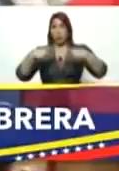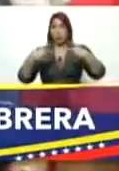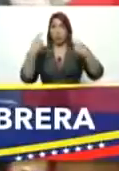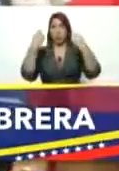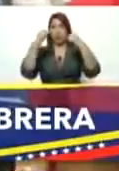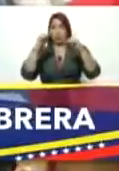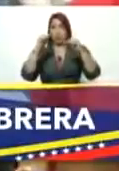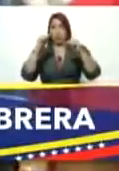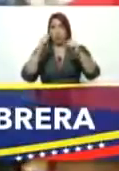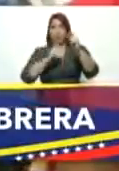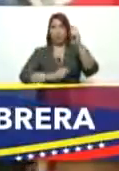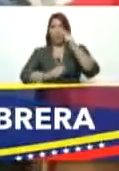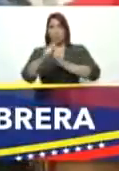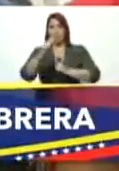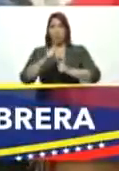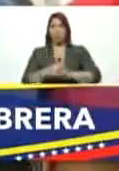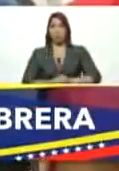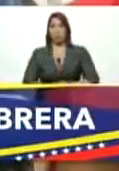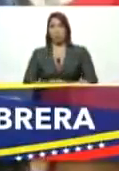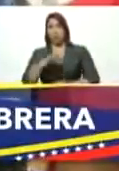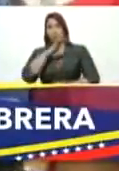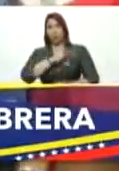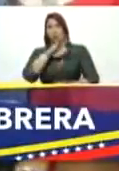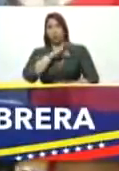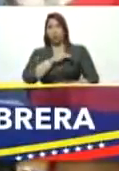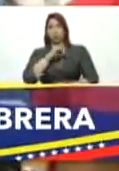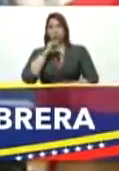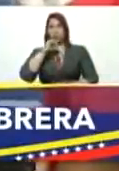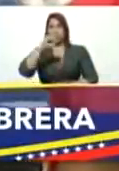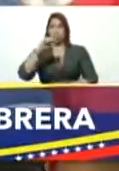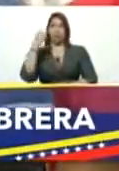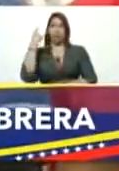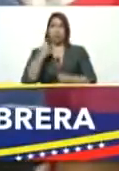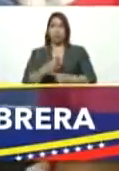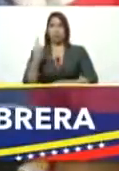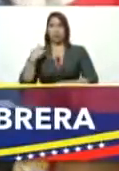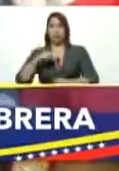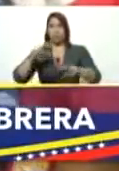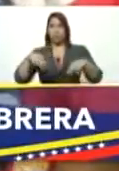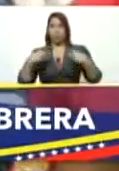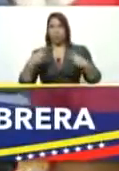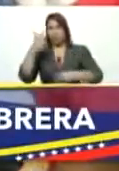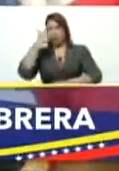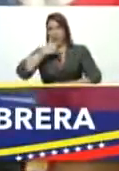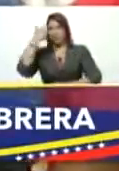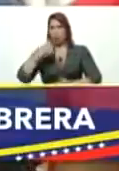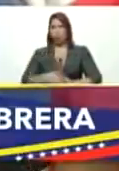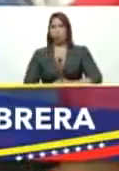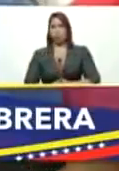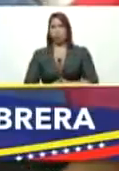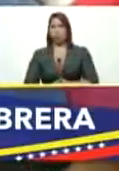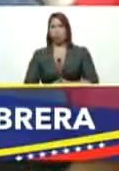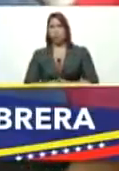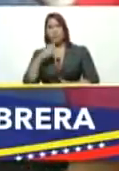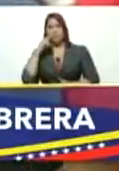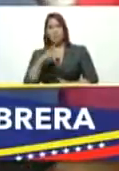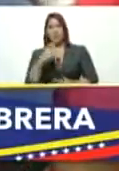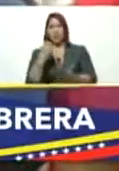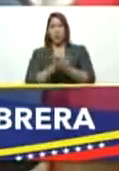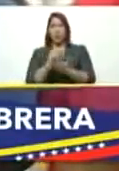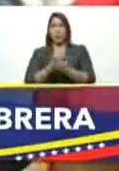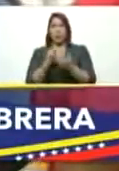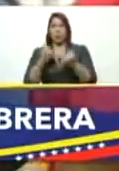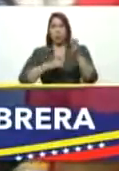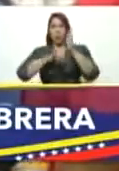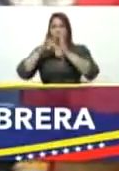de transición del socialismo debemos tener una nueva actitud una visión económica